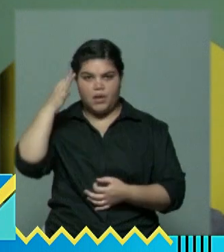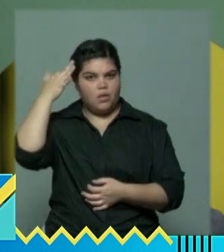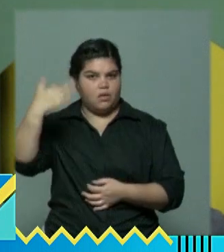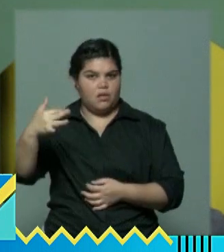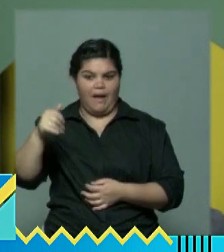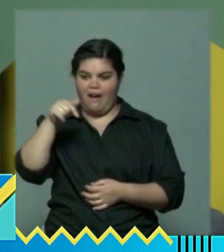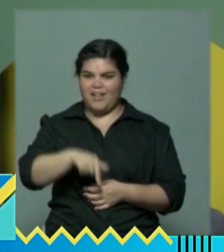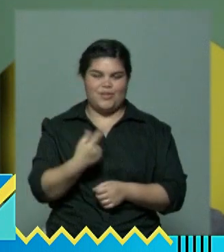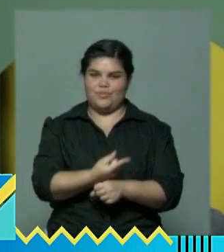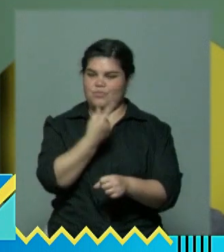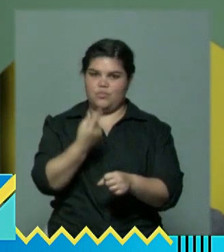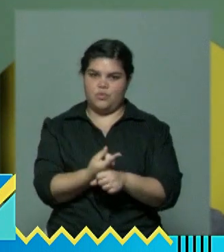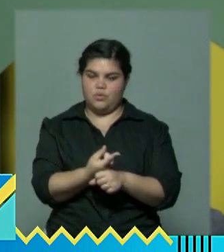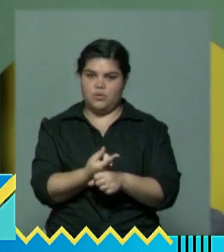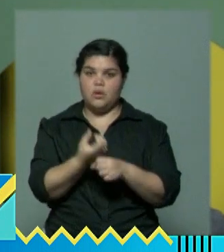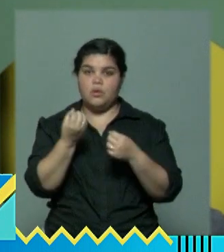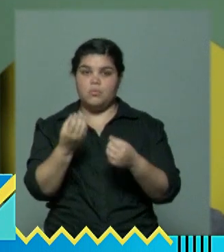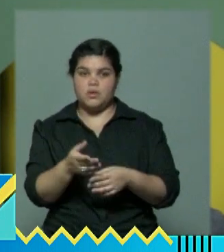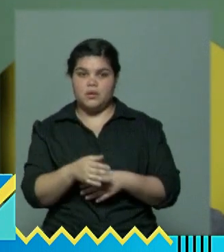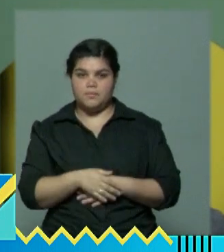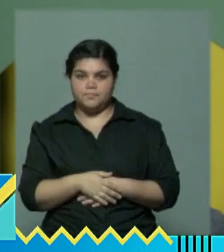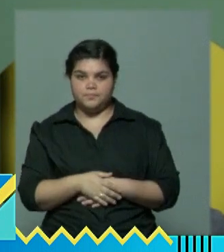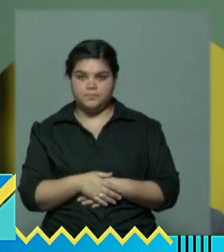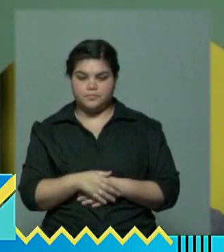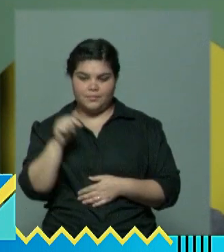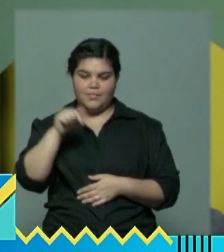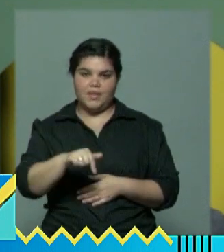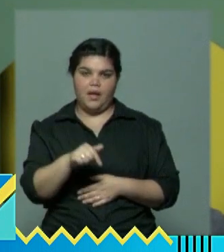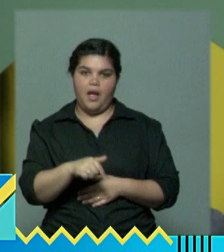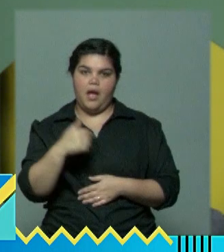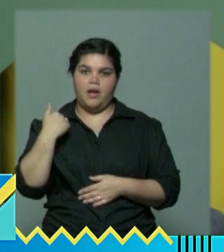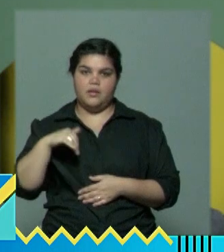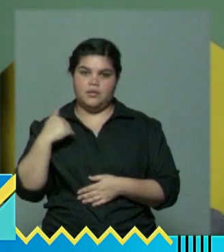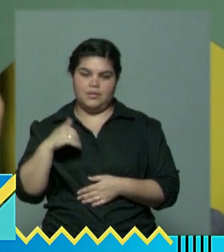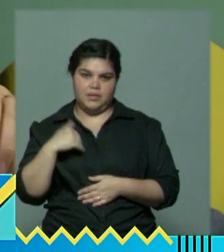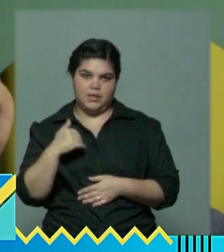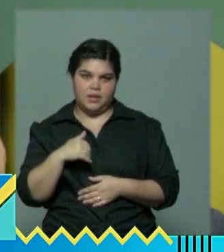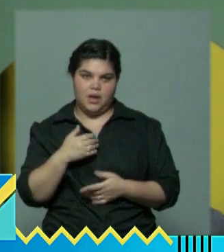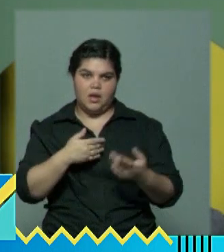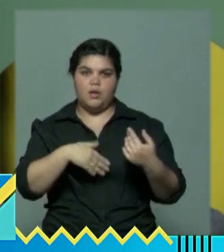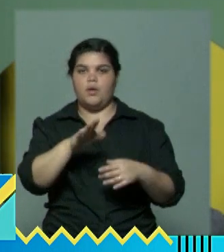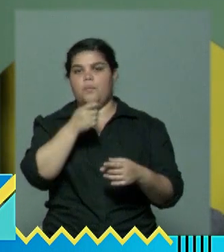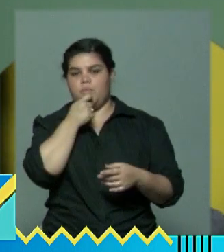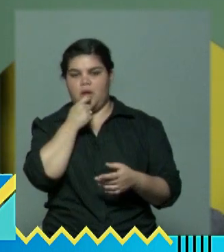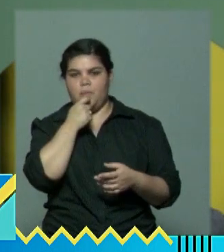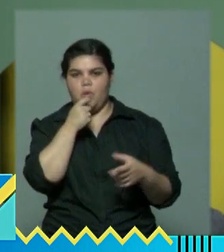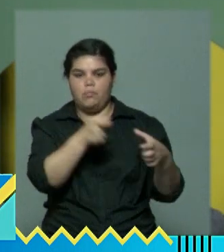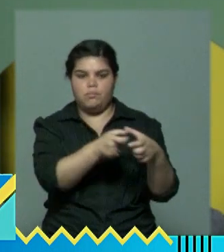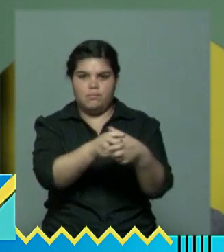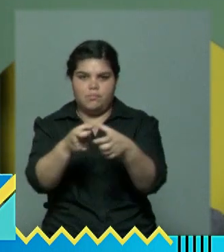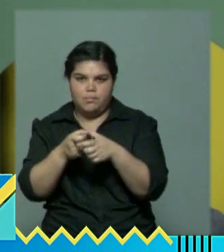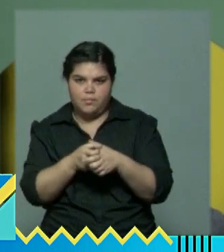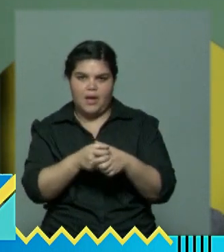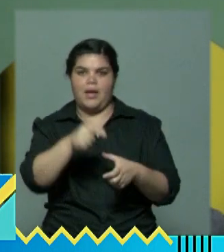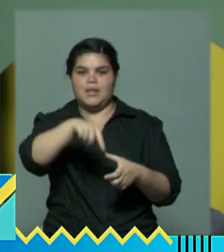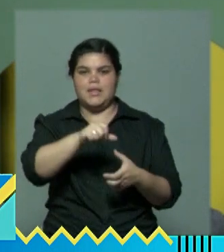aplicar porque desgraciadamente con el esquema centralista que tiene la Argentina, por ejemplo en el sector aceitero, que es un sector muy